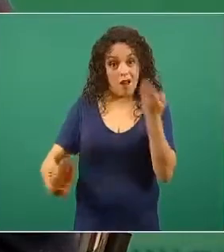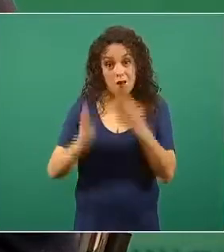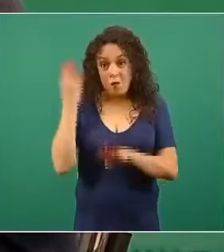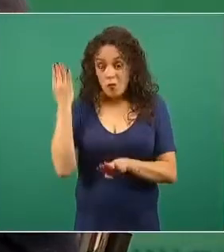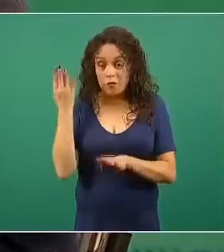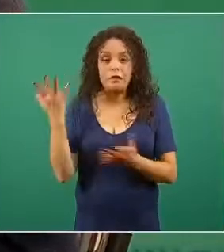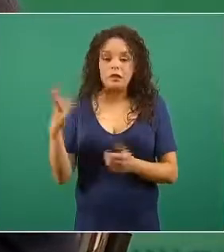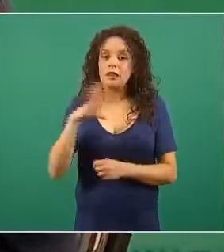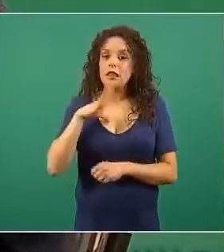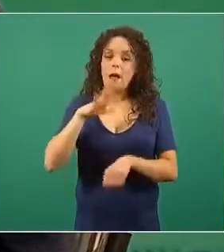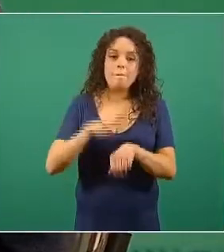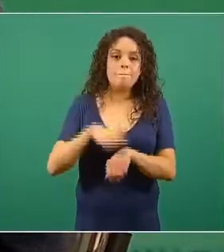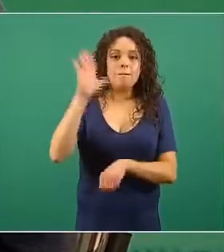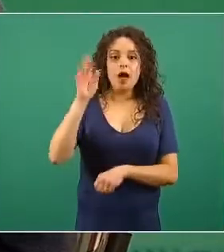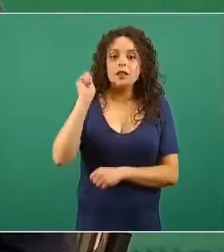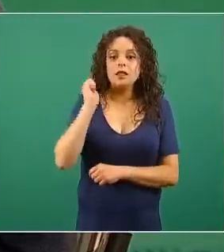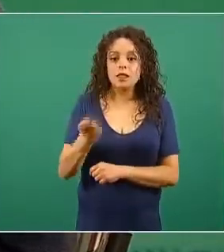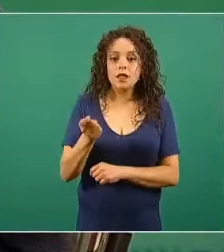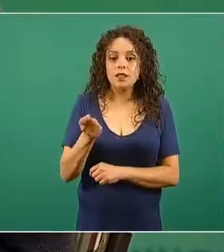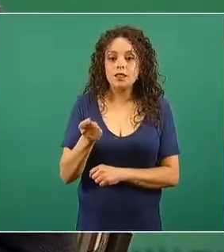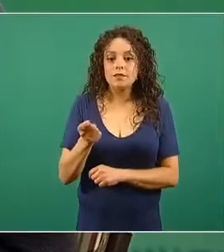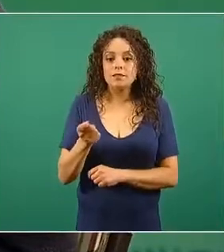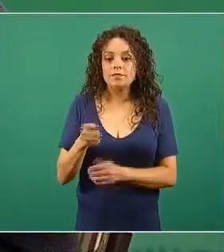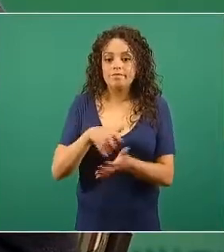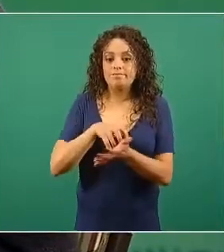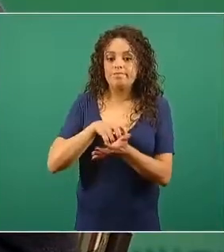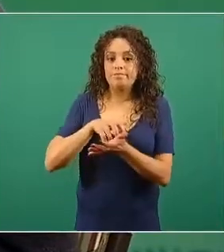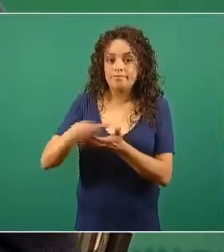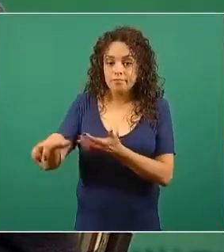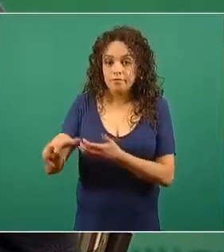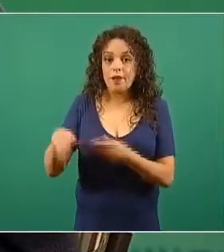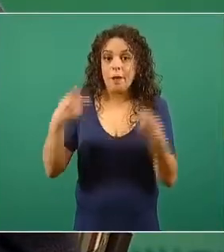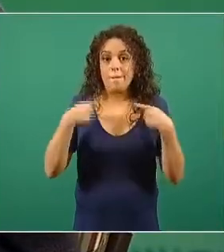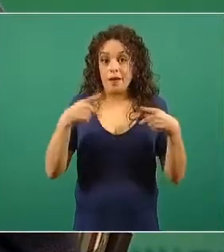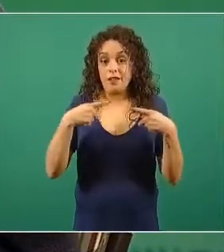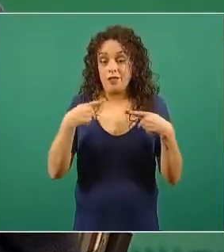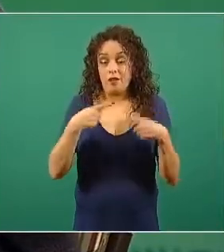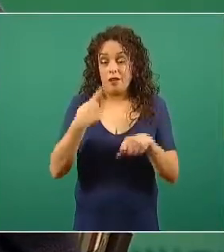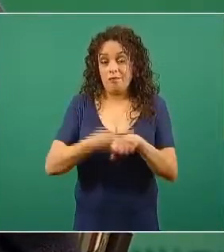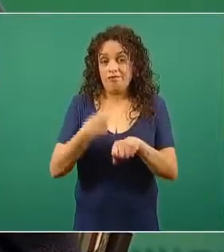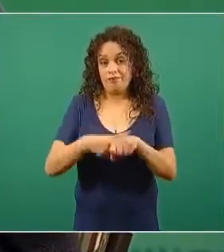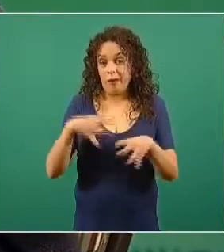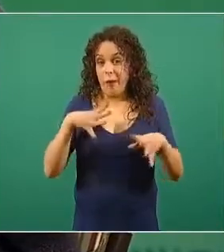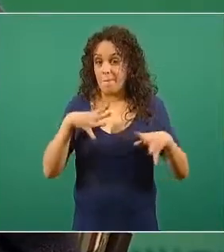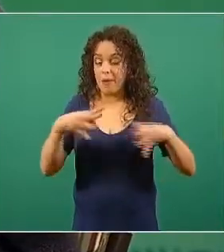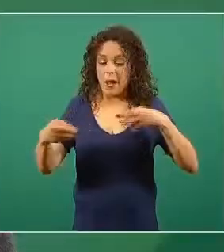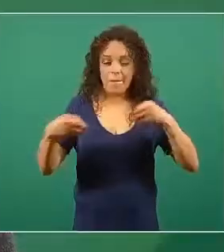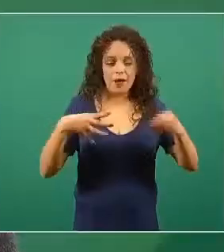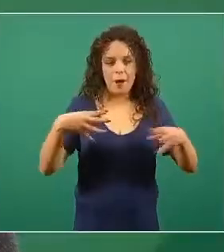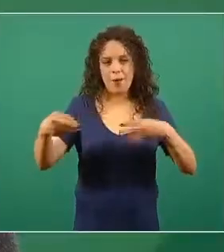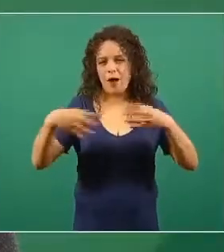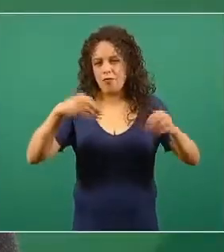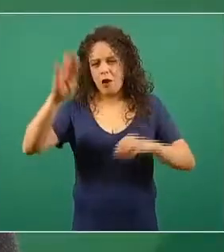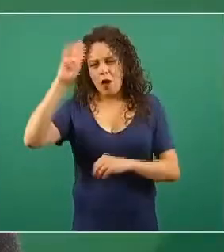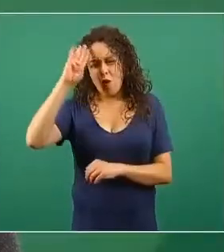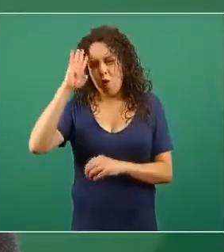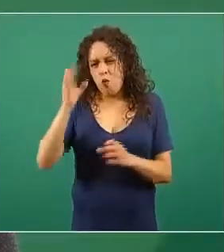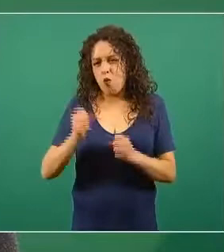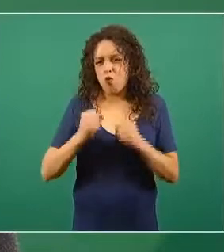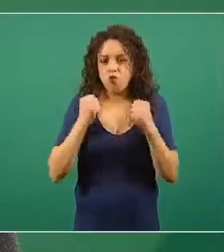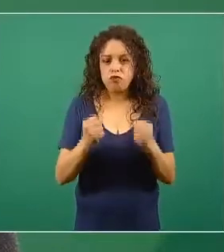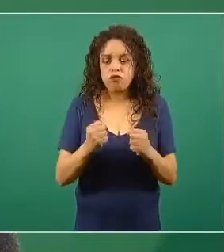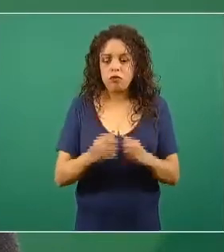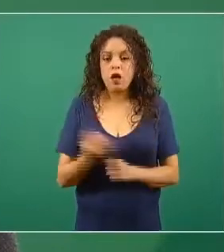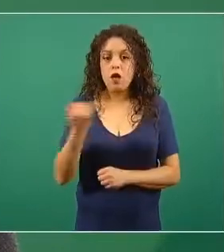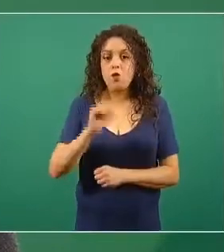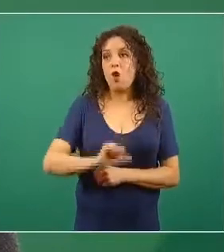comentaba, la mayor cantidad digamos, de casos, ¿no?, de transmisión, de contagios, que igual